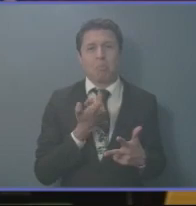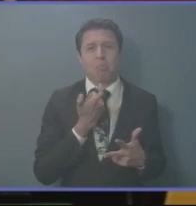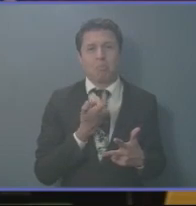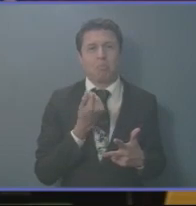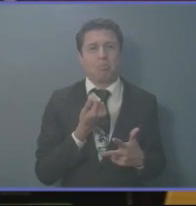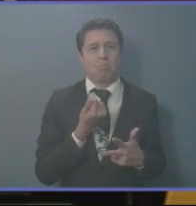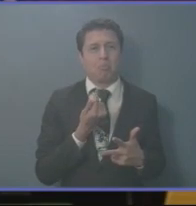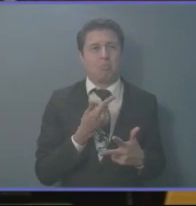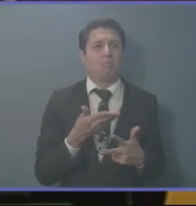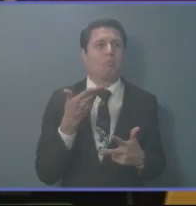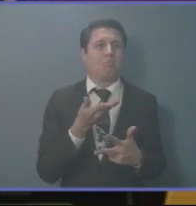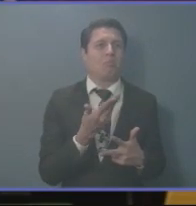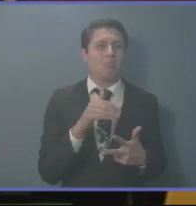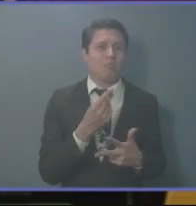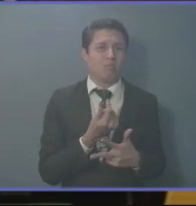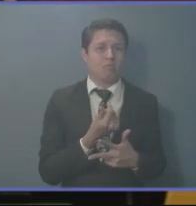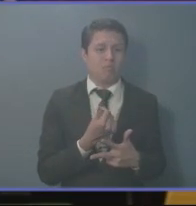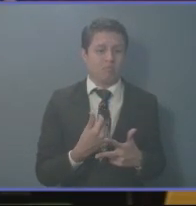esta redacción?